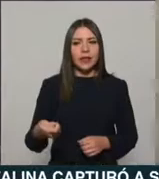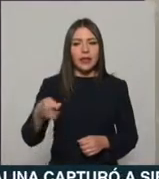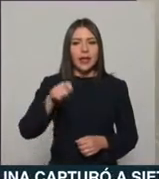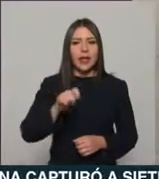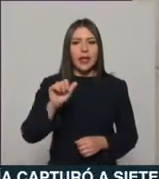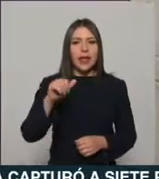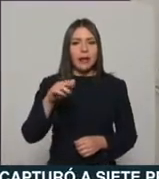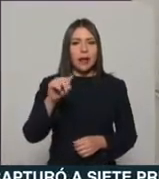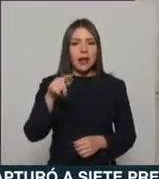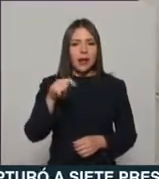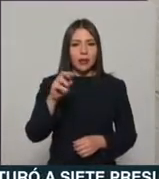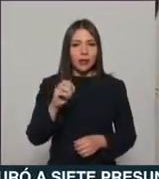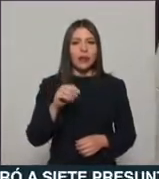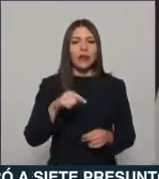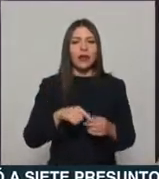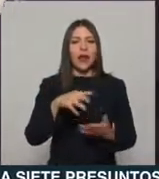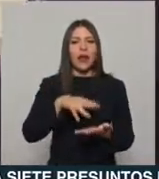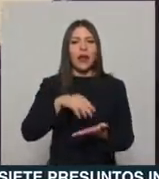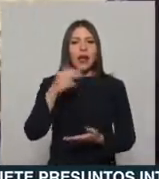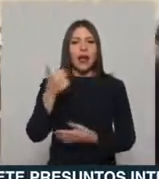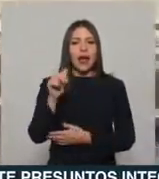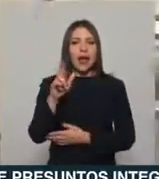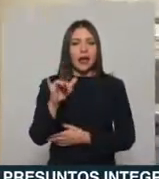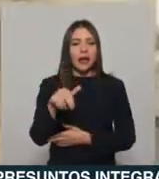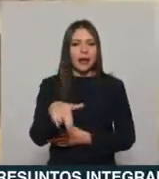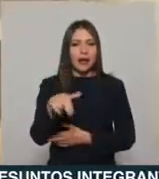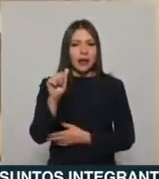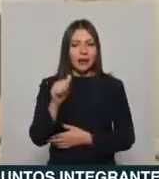con un poco de harina de trigo,